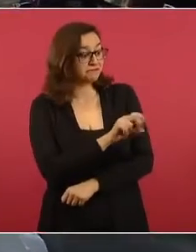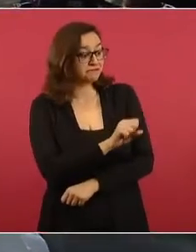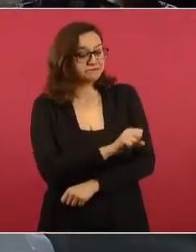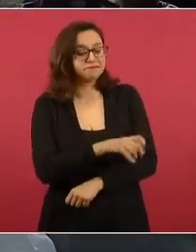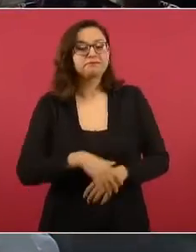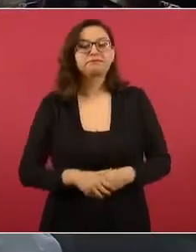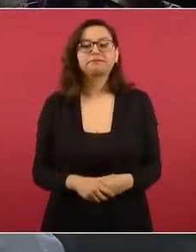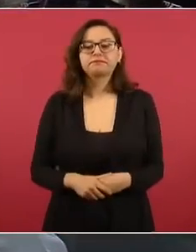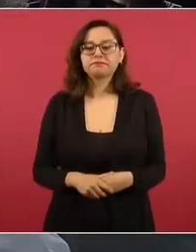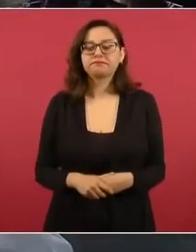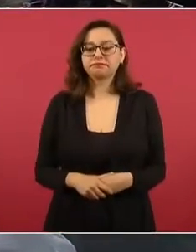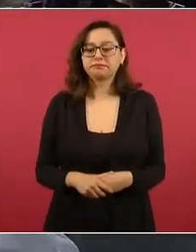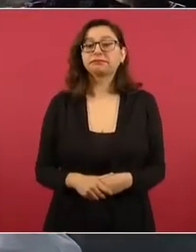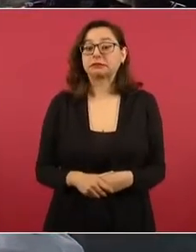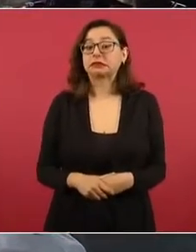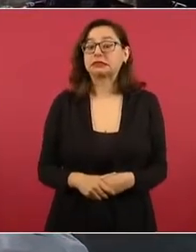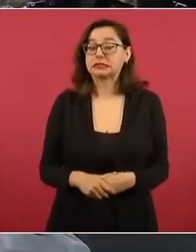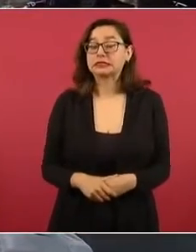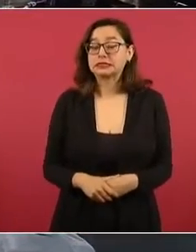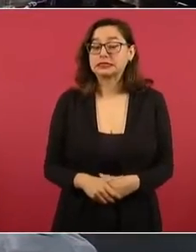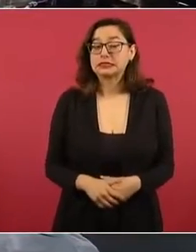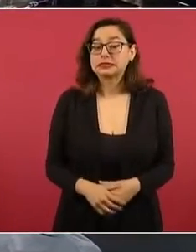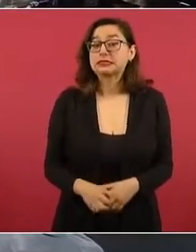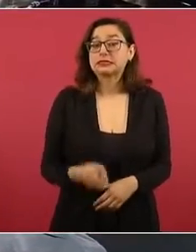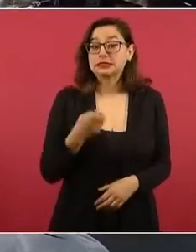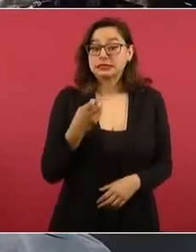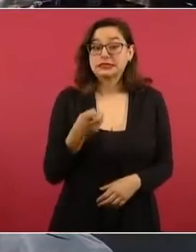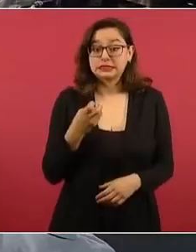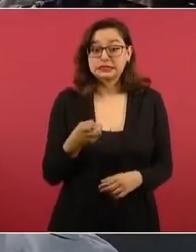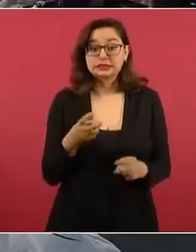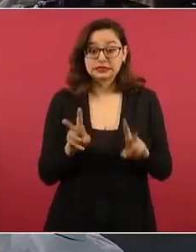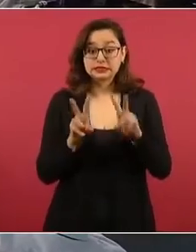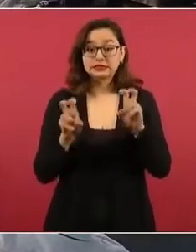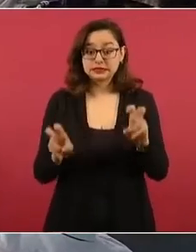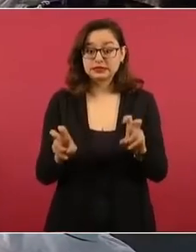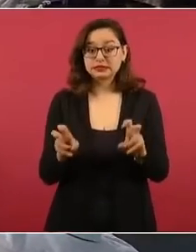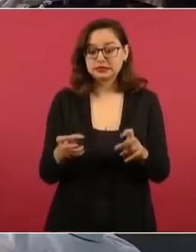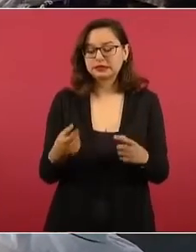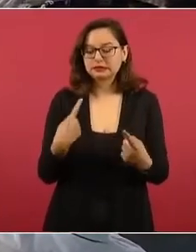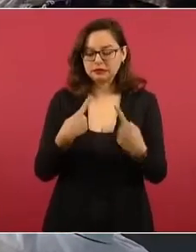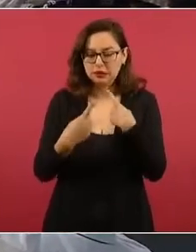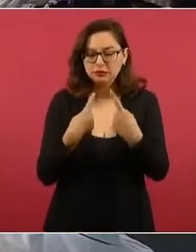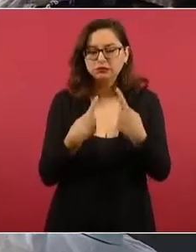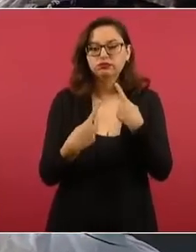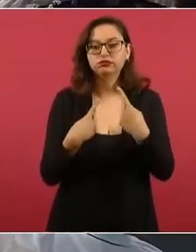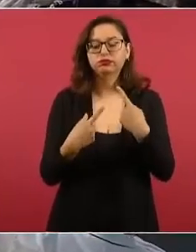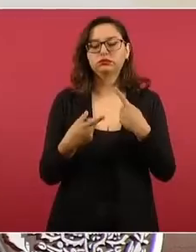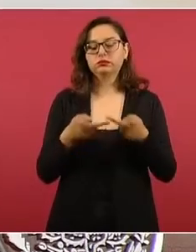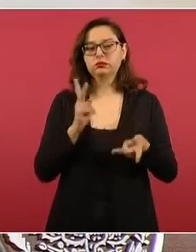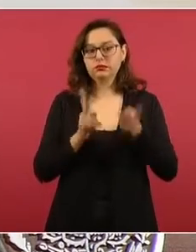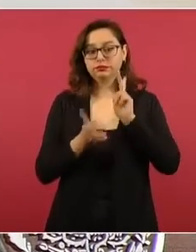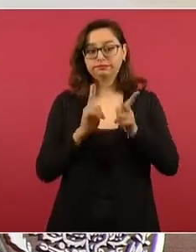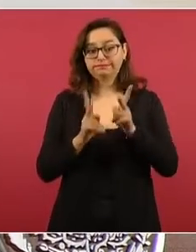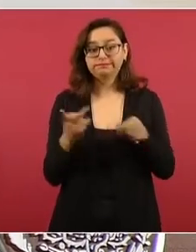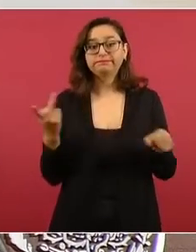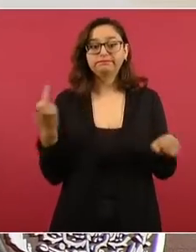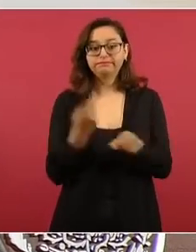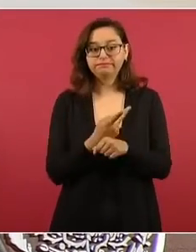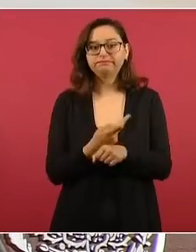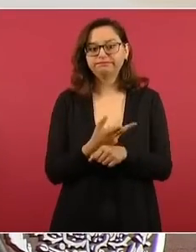Sí, precisamente fue uno de los temas que se platicaron, se puso mucha atención porque hay